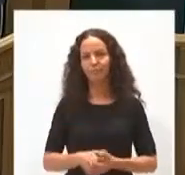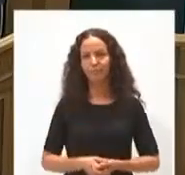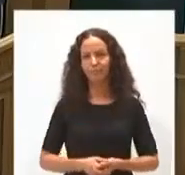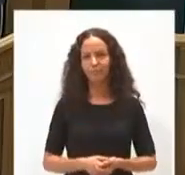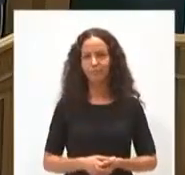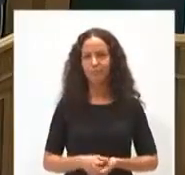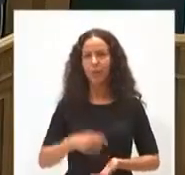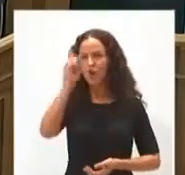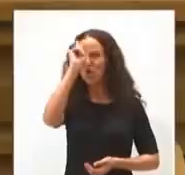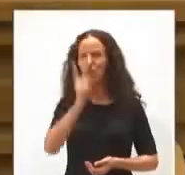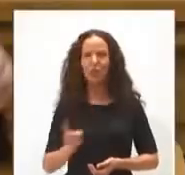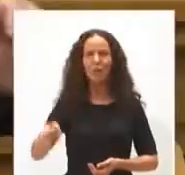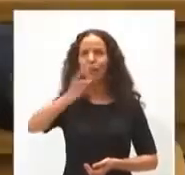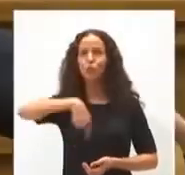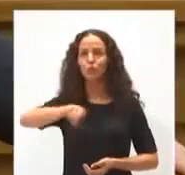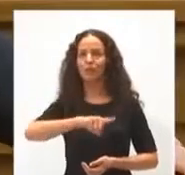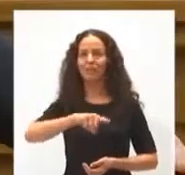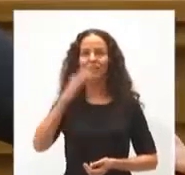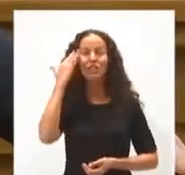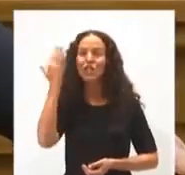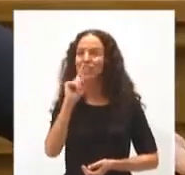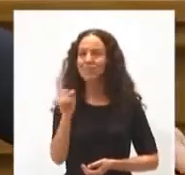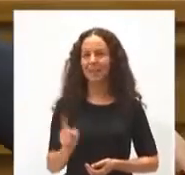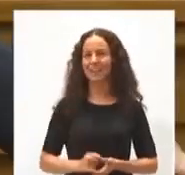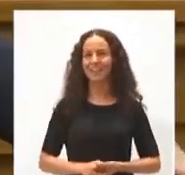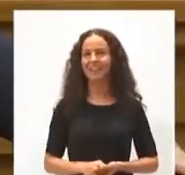no saben ustedes no se imaginan ustedes